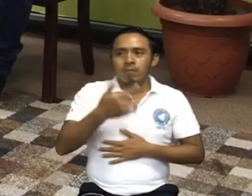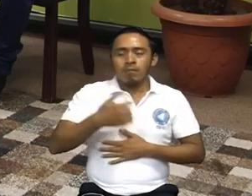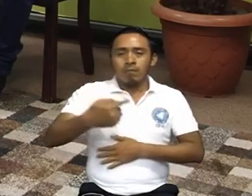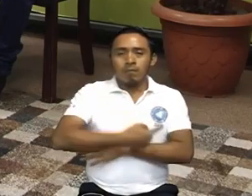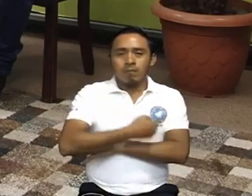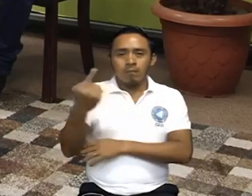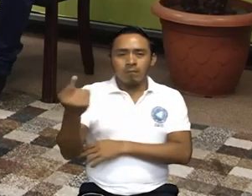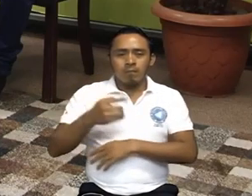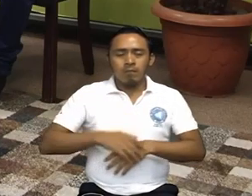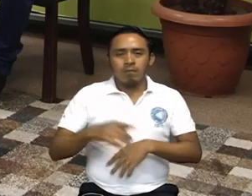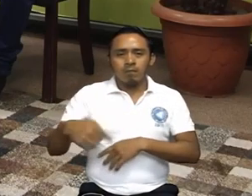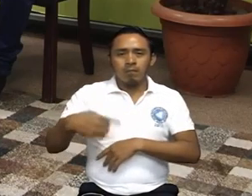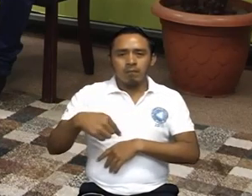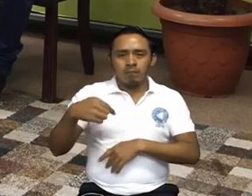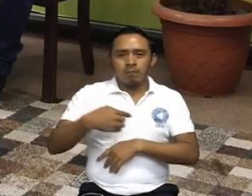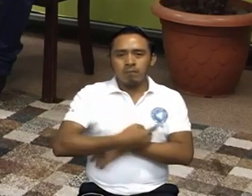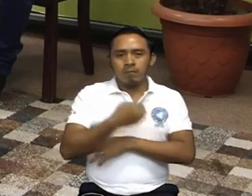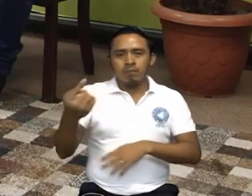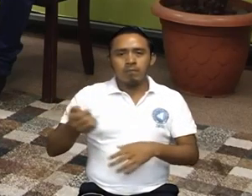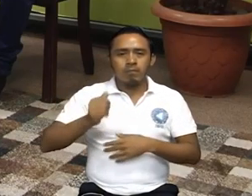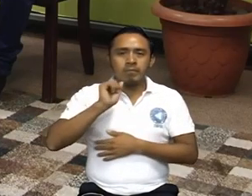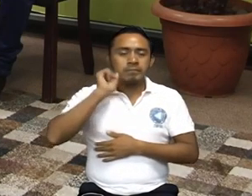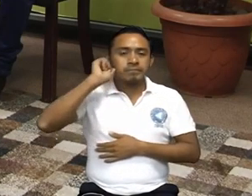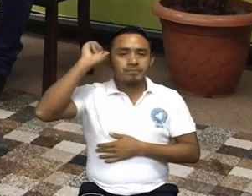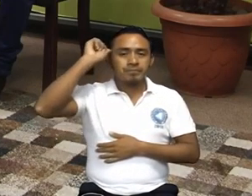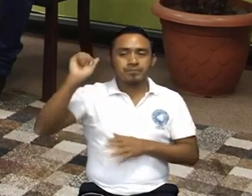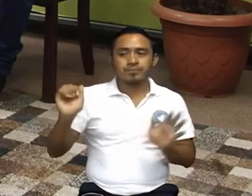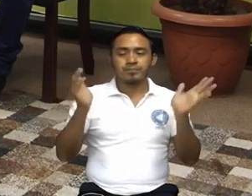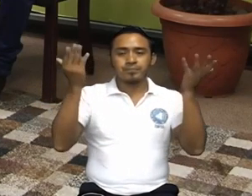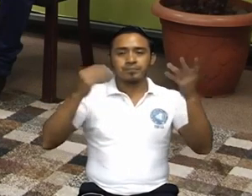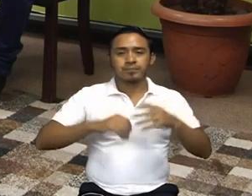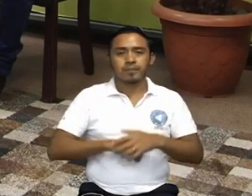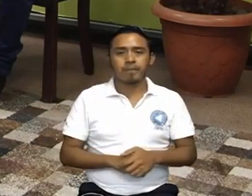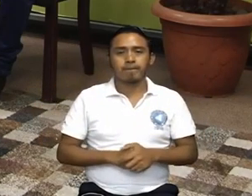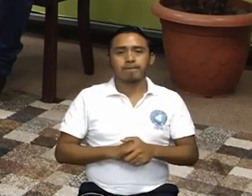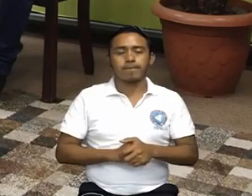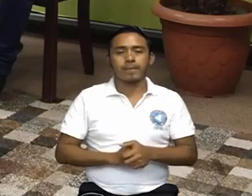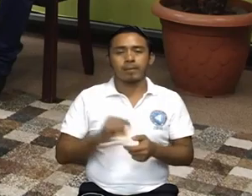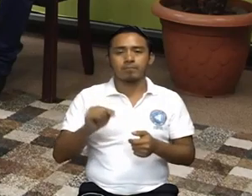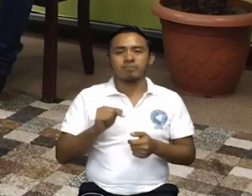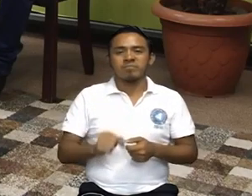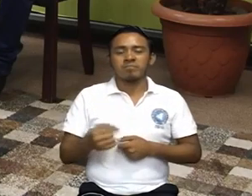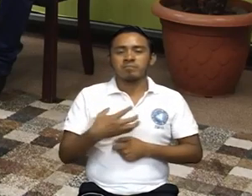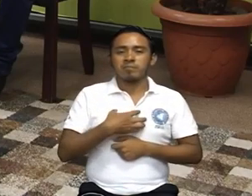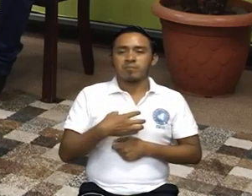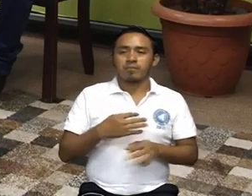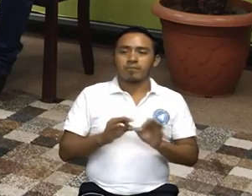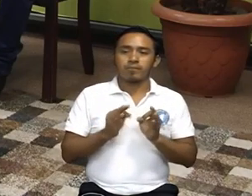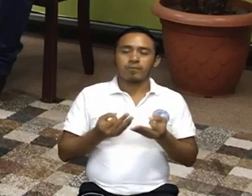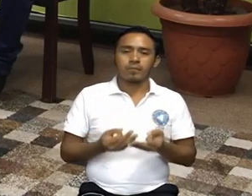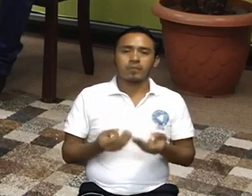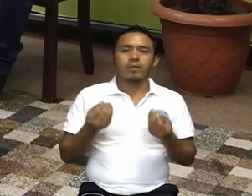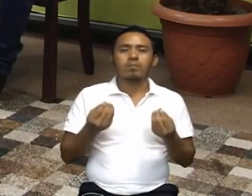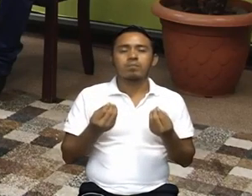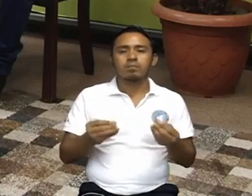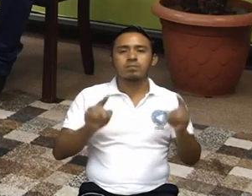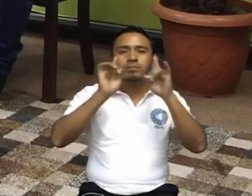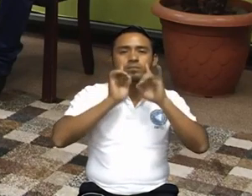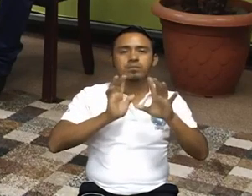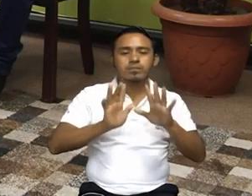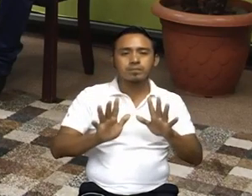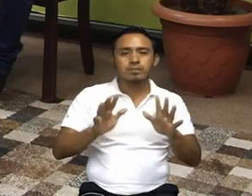día del adulto mayor, y que nosotros como familia debemos tener mucho cuidado, estar pendiente de ellos para